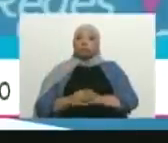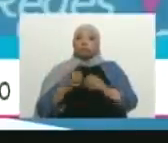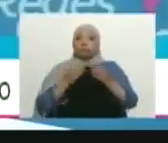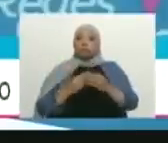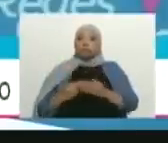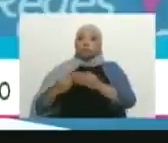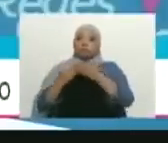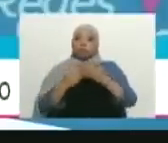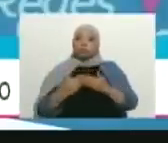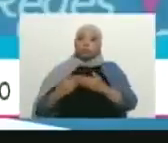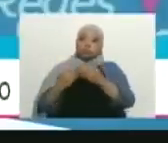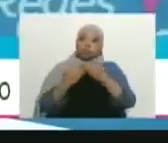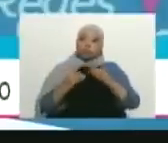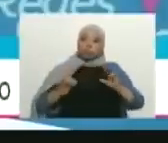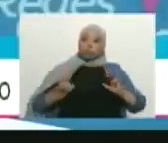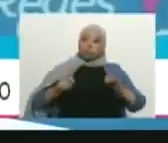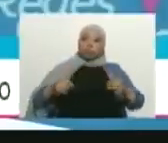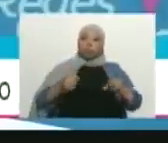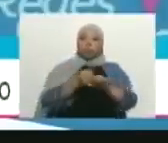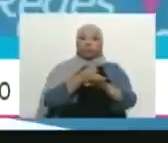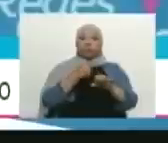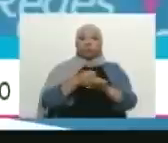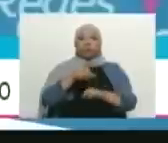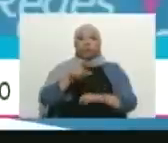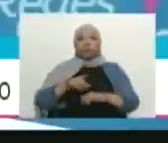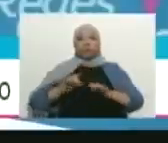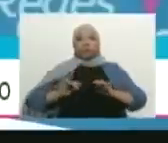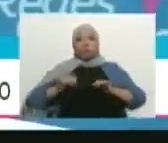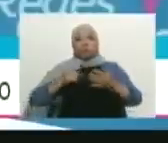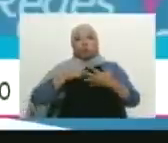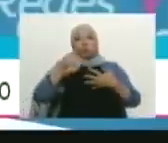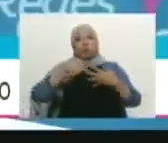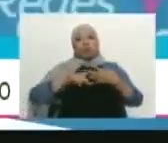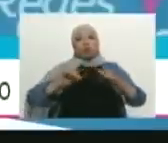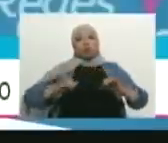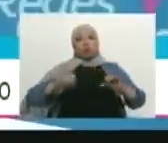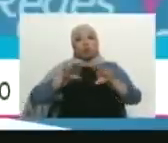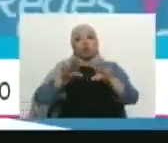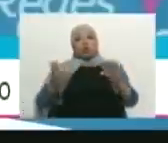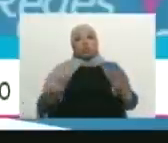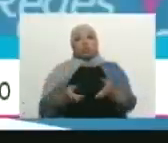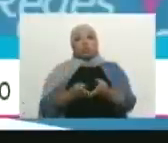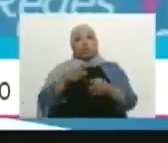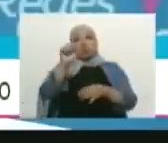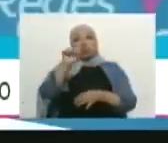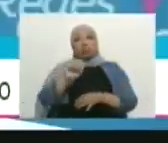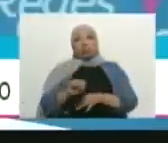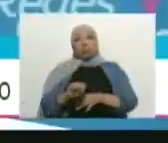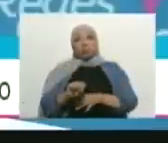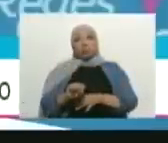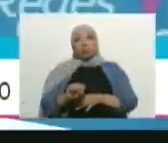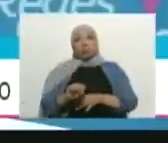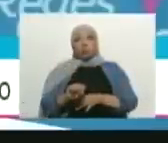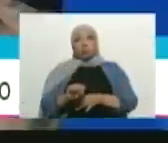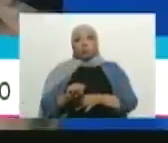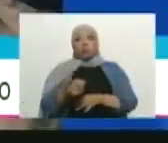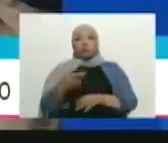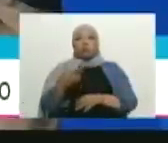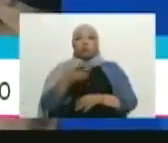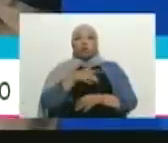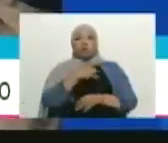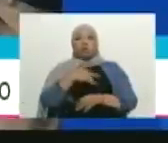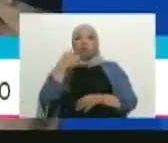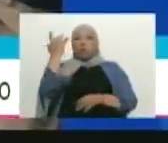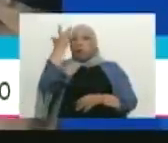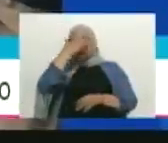estudiar esta iniciativa, ¿no? Porque son iniciativas que van surgiendo en el mundo del sur, nuestra hermana Zimbabue allá en